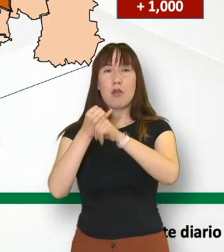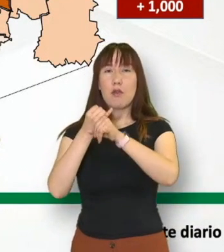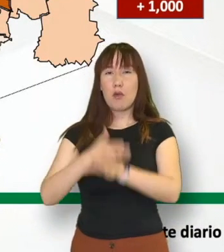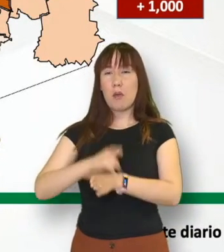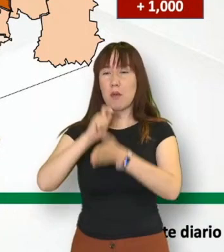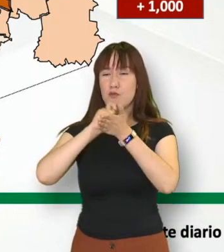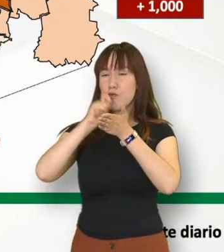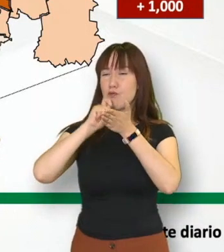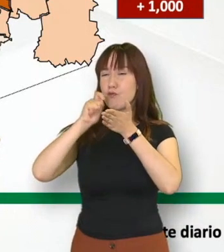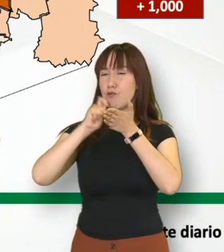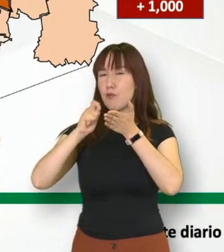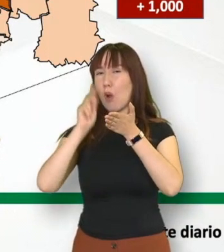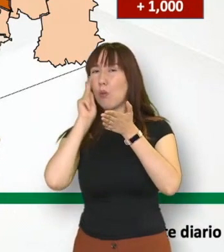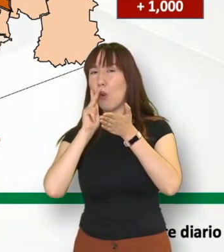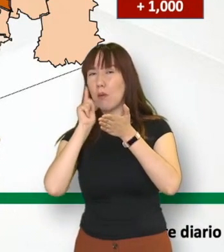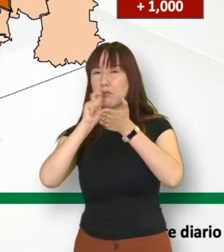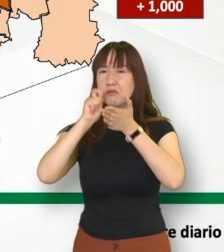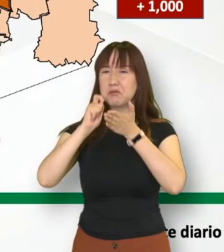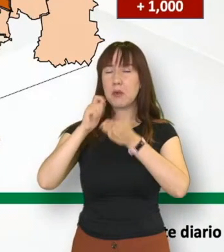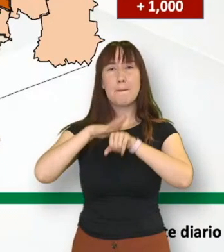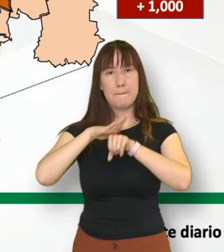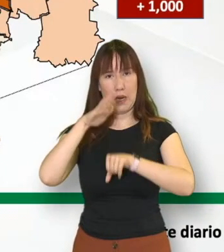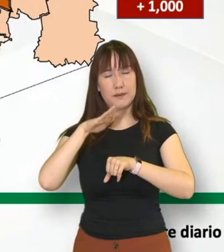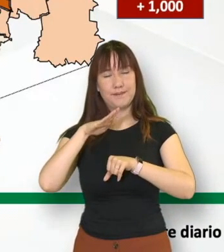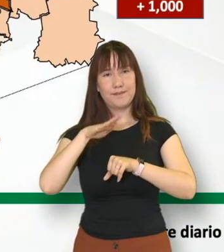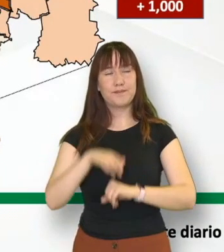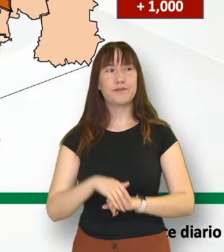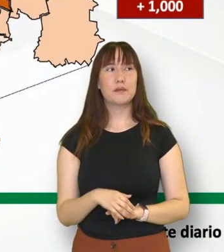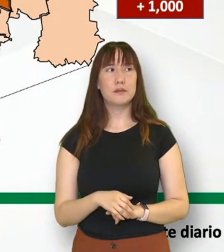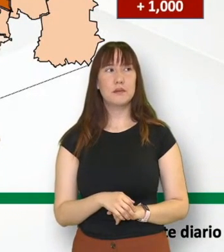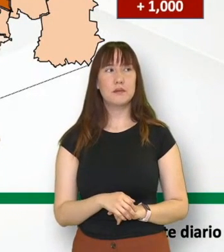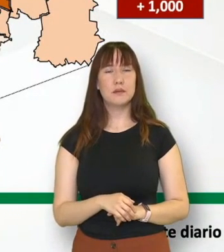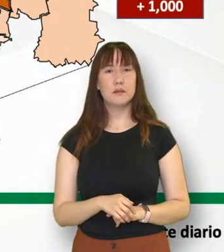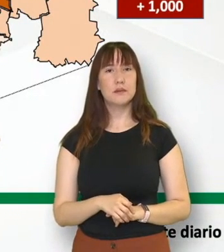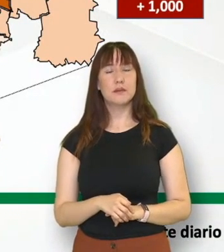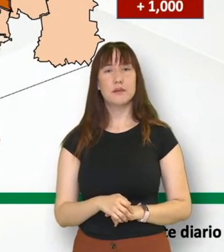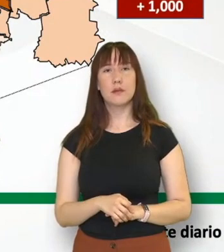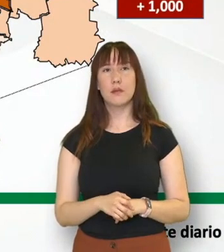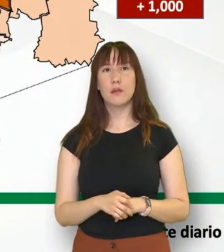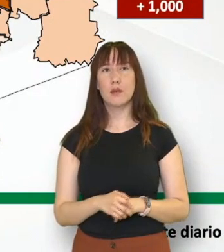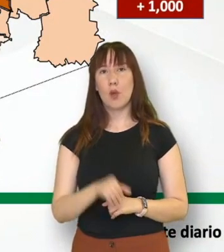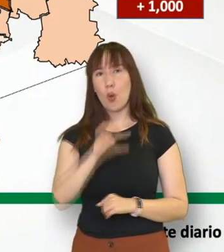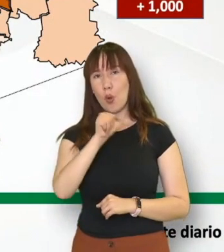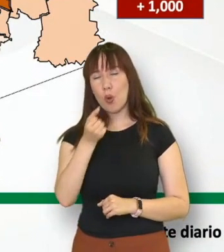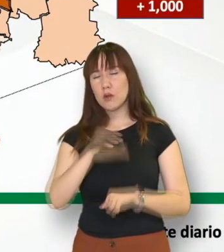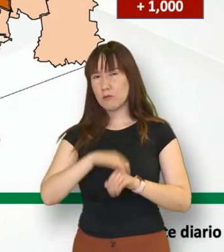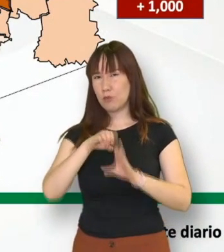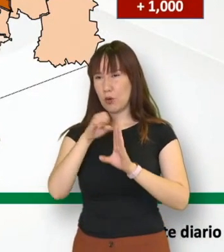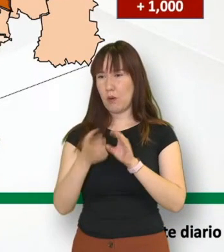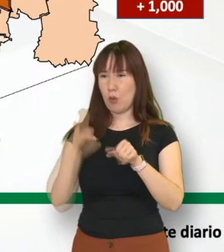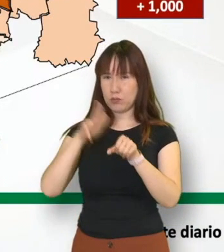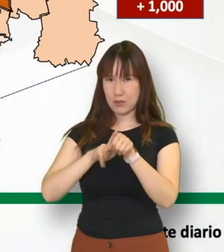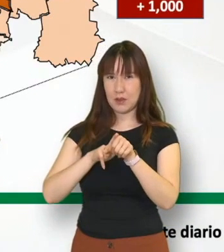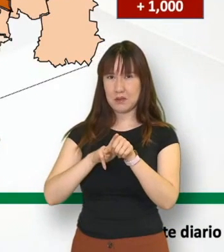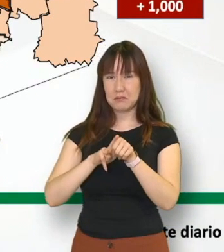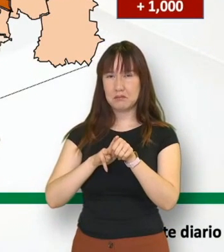una mayor registro de estos casos y bueno, lo que vemos a contraparte es el comportamiento hospitalario, que